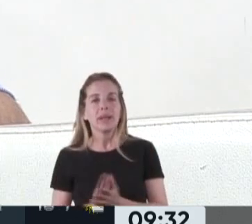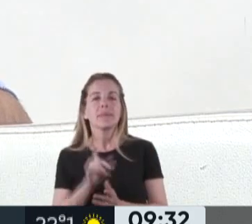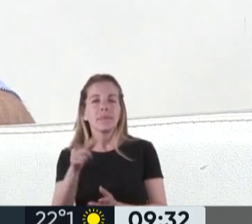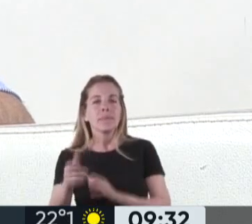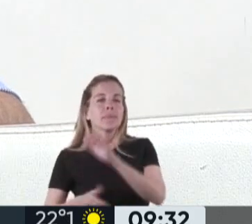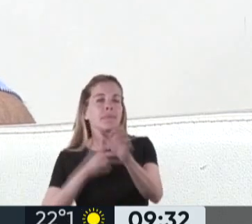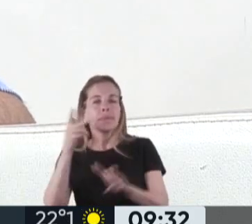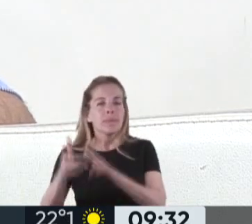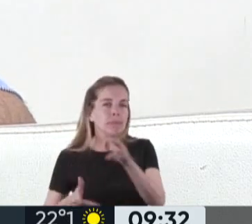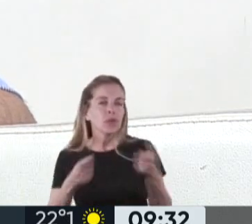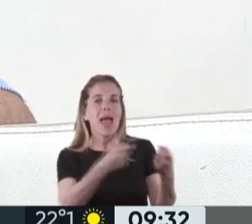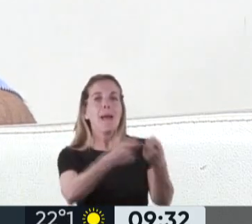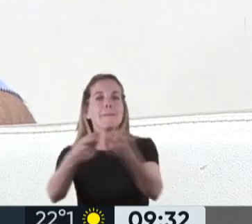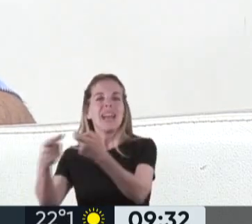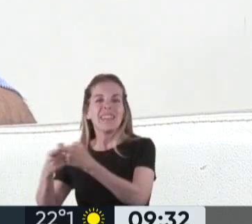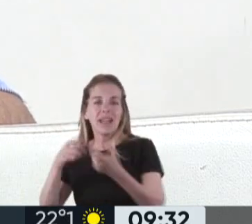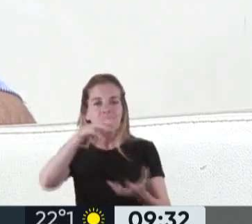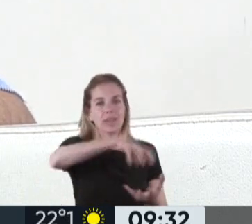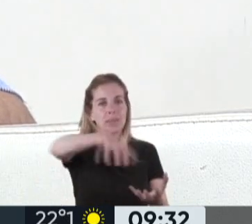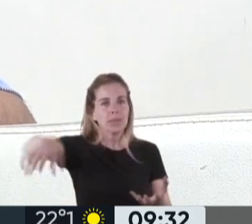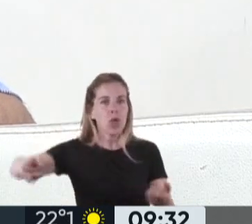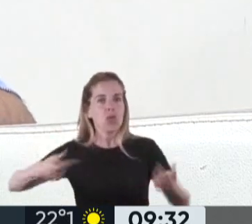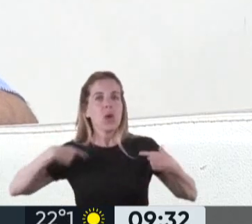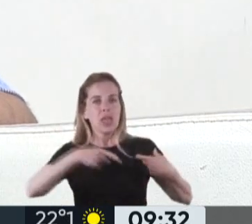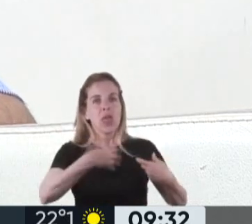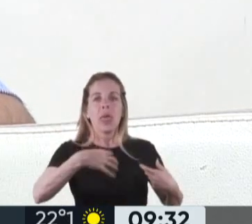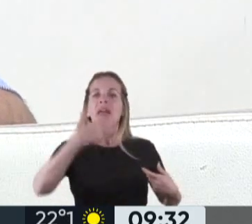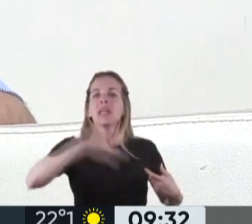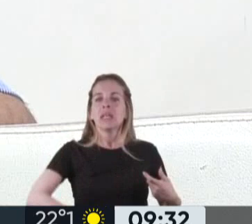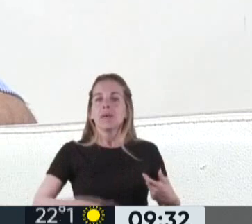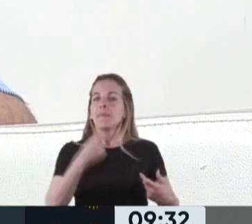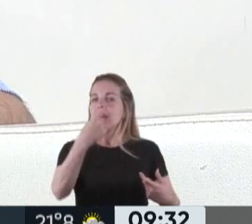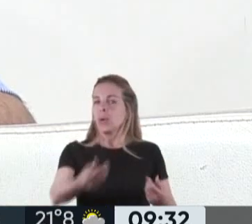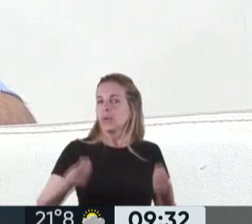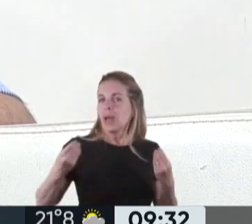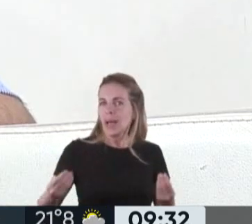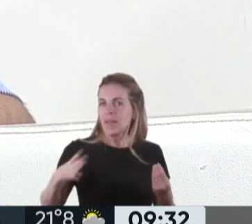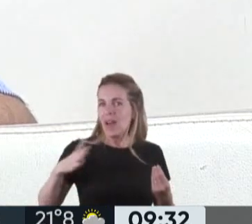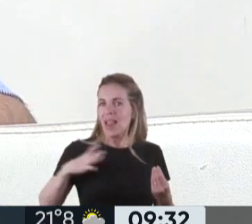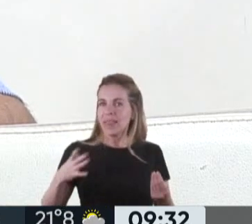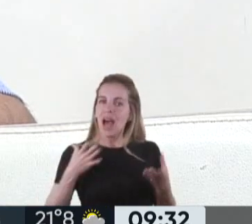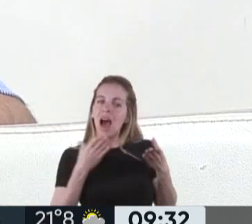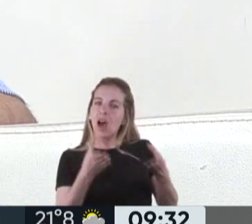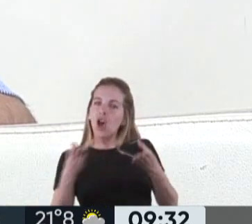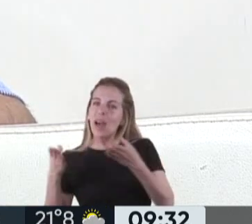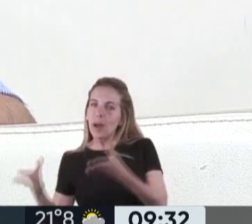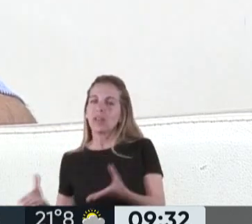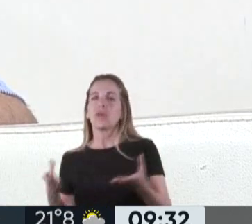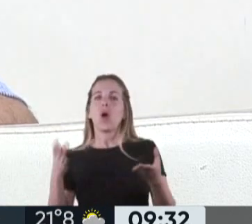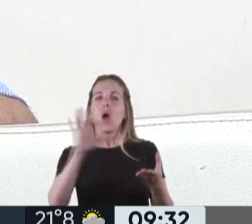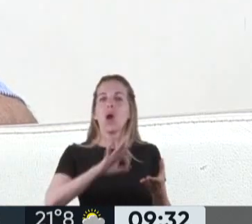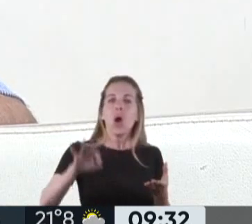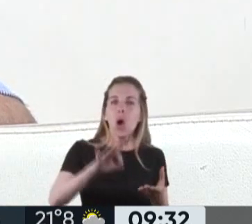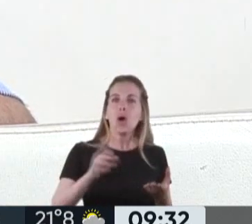decían los empresarios tienen que entender. ¿Hay algún tipo de falta de colaboración o boicot por parte de los empresarios con respecto a